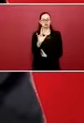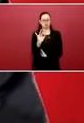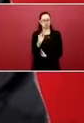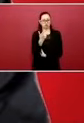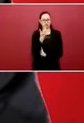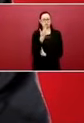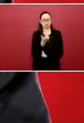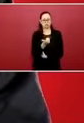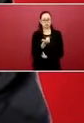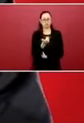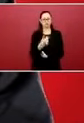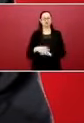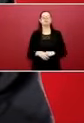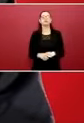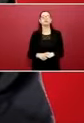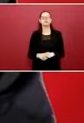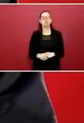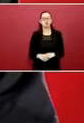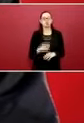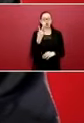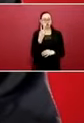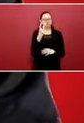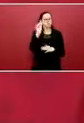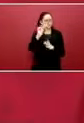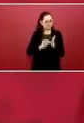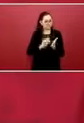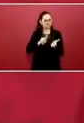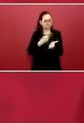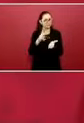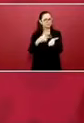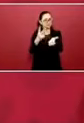2.550 pesos cada dos meses.